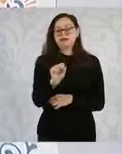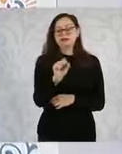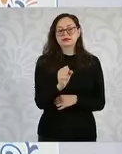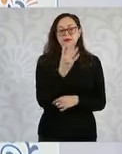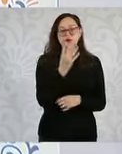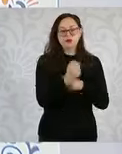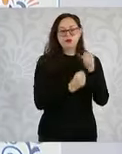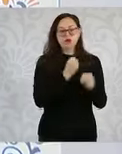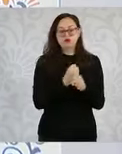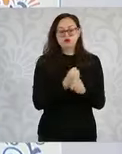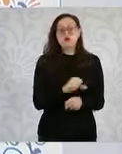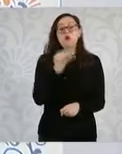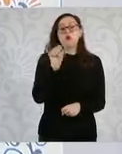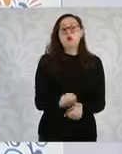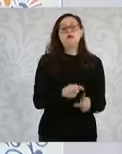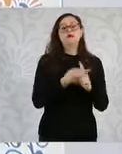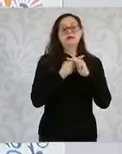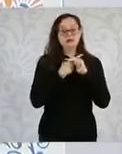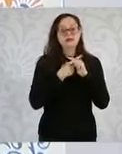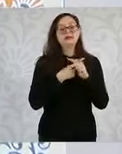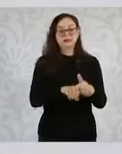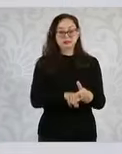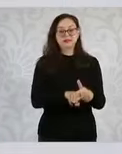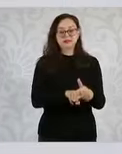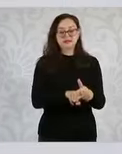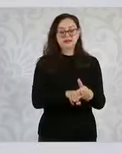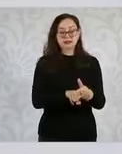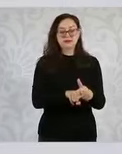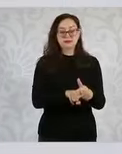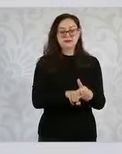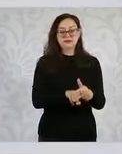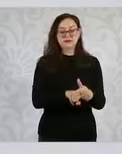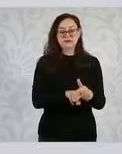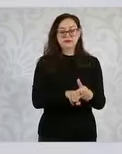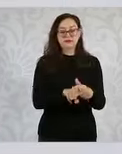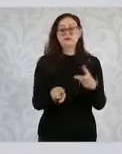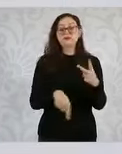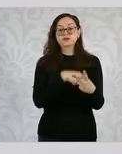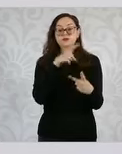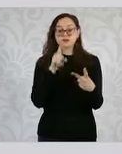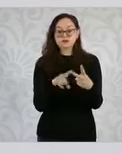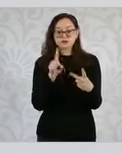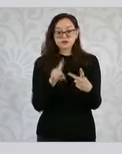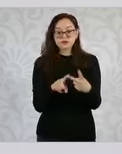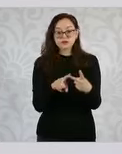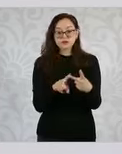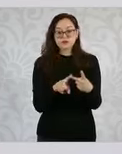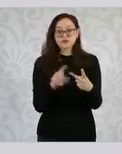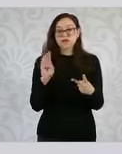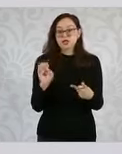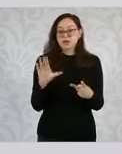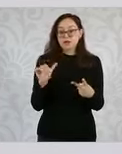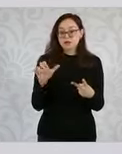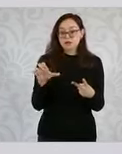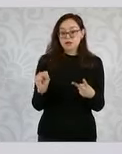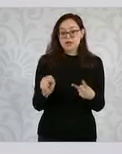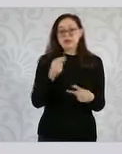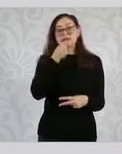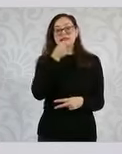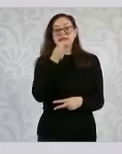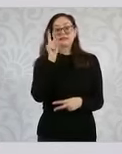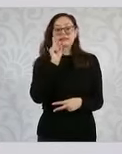inscripción, lo anunciamos la semana pasada. El segundo, el de becas de niños y niñas,